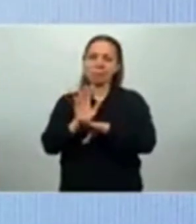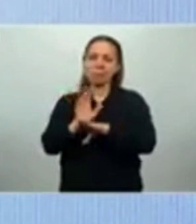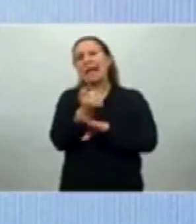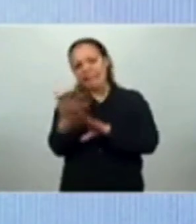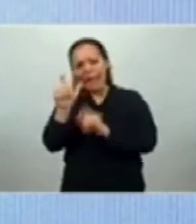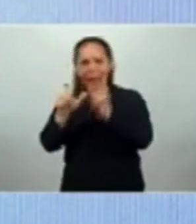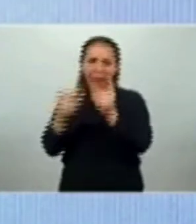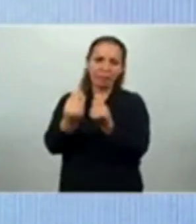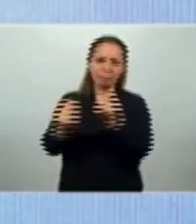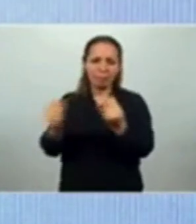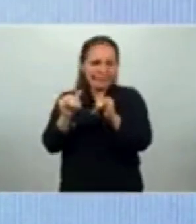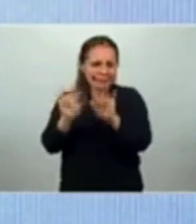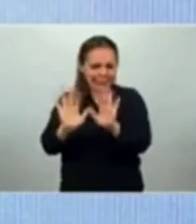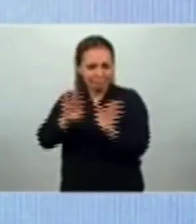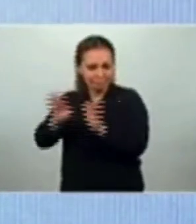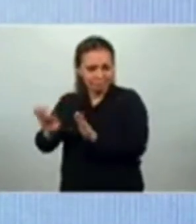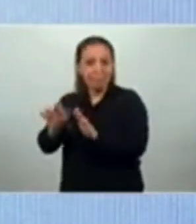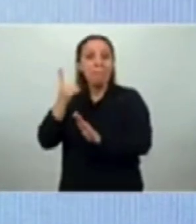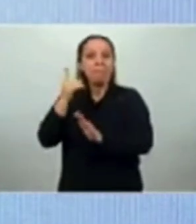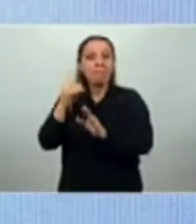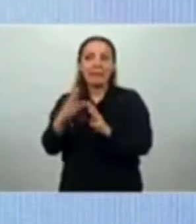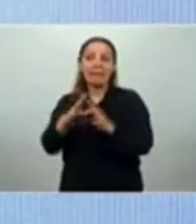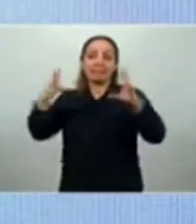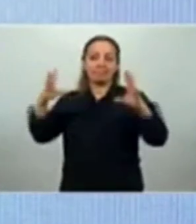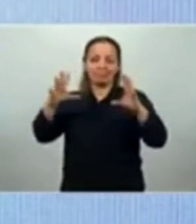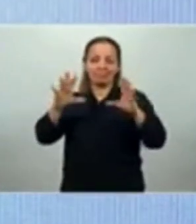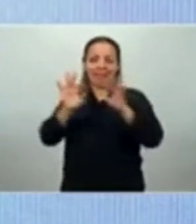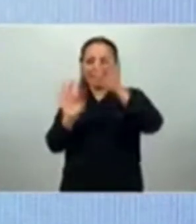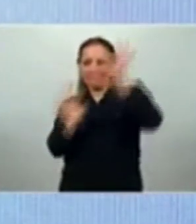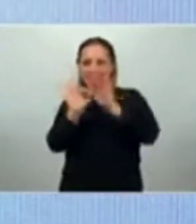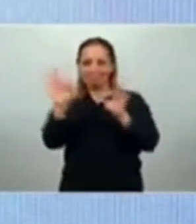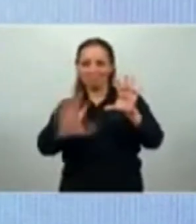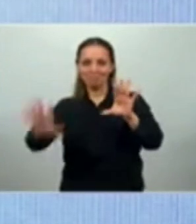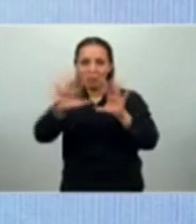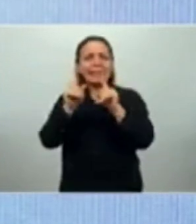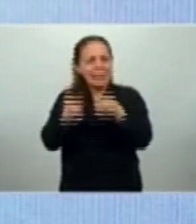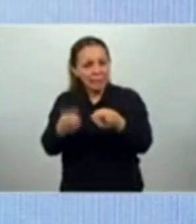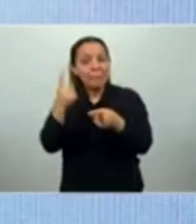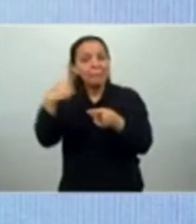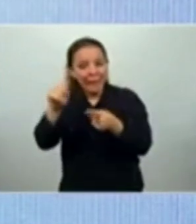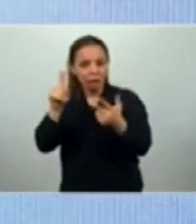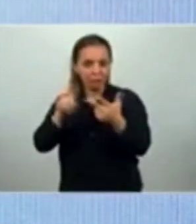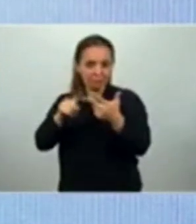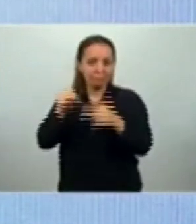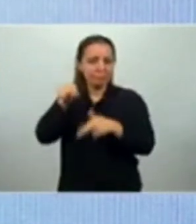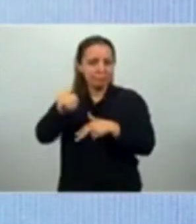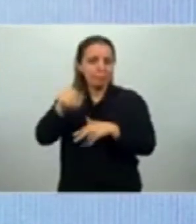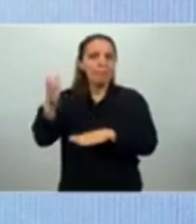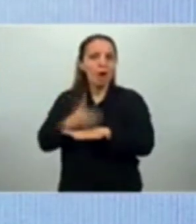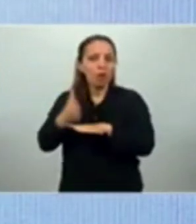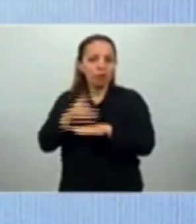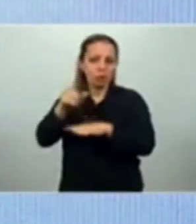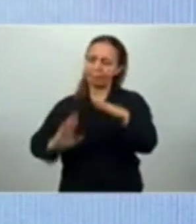por supuesto, poblacional, en dimensión también geográfica, pero en materia productiva el peso de nuestra provincia